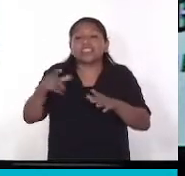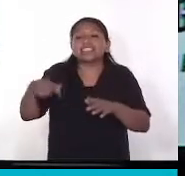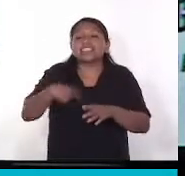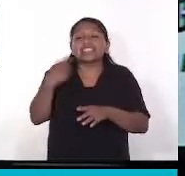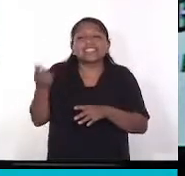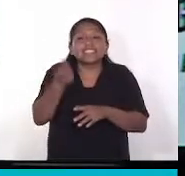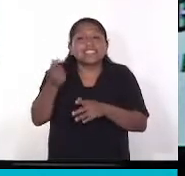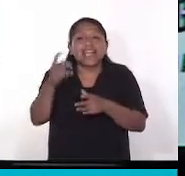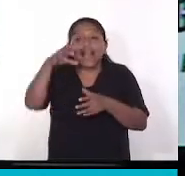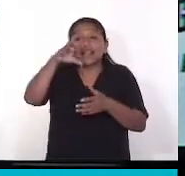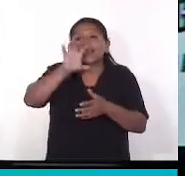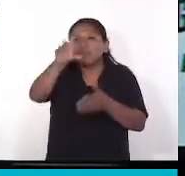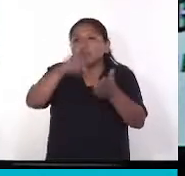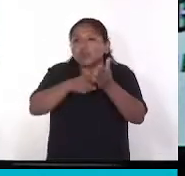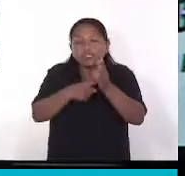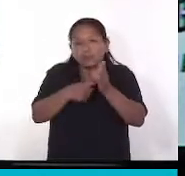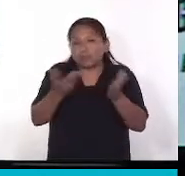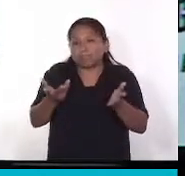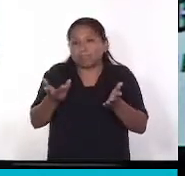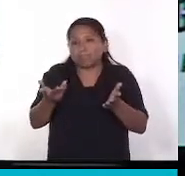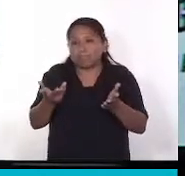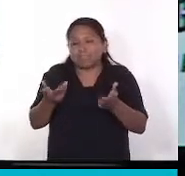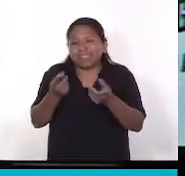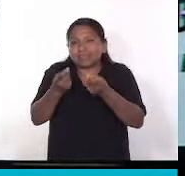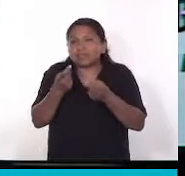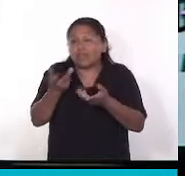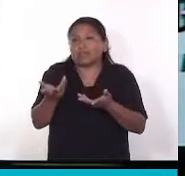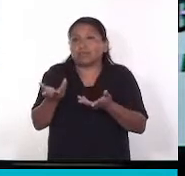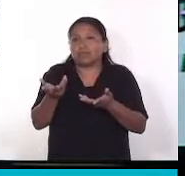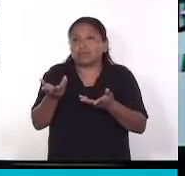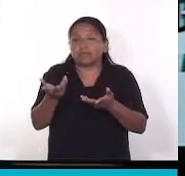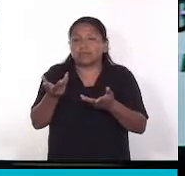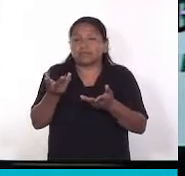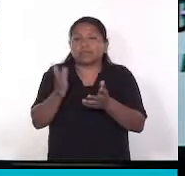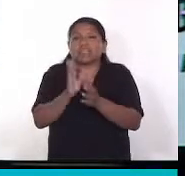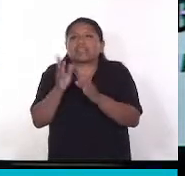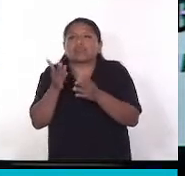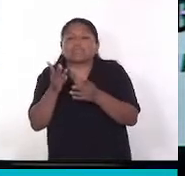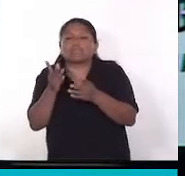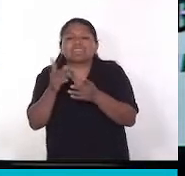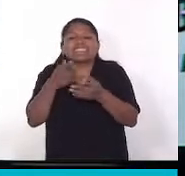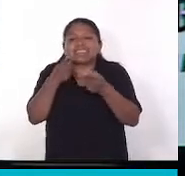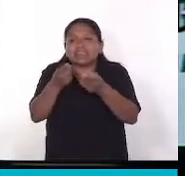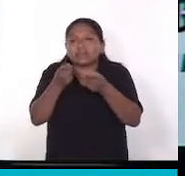en la provincia de Buenos Aires y no puede salir de agenda el problema de la Gestapo sindical.